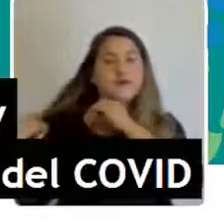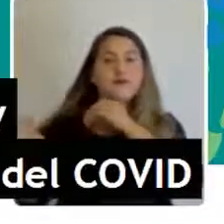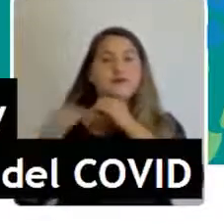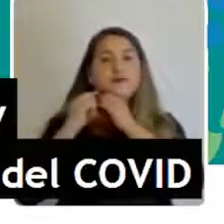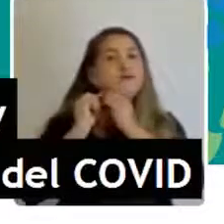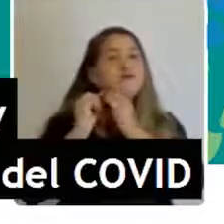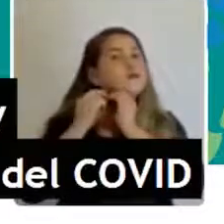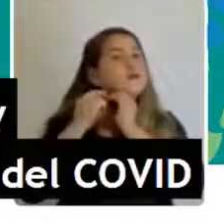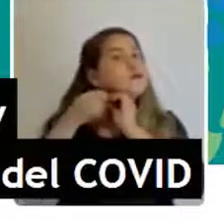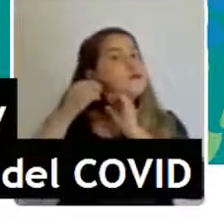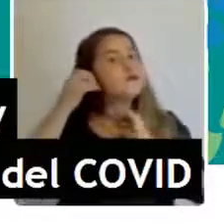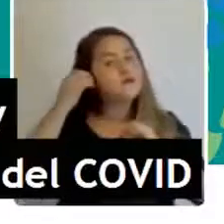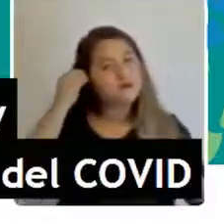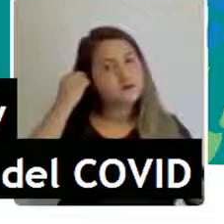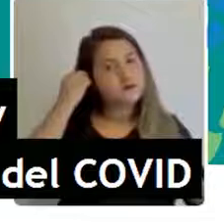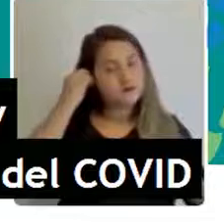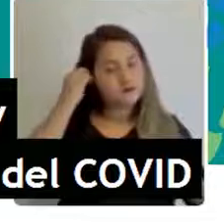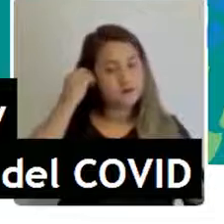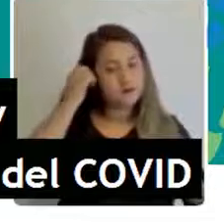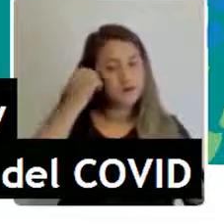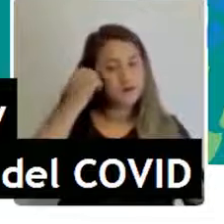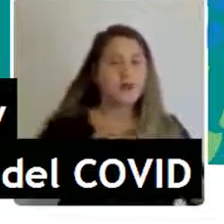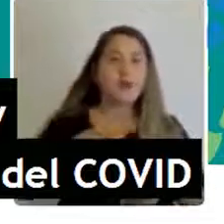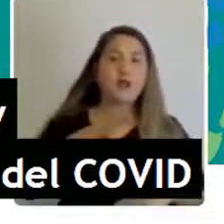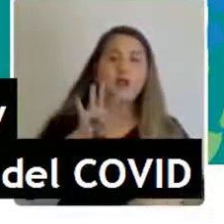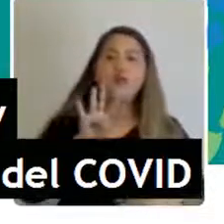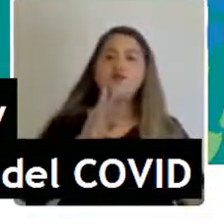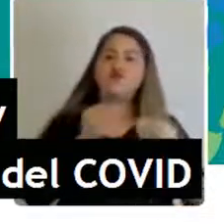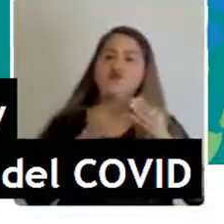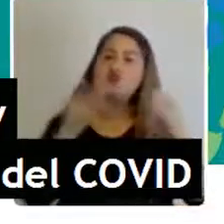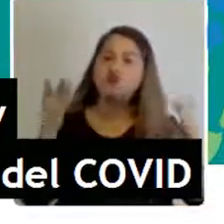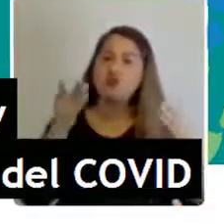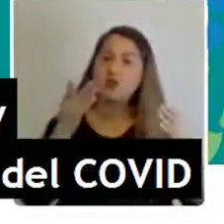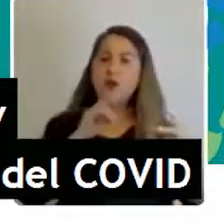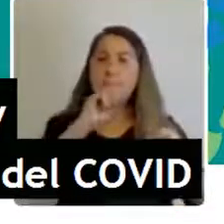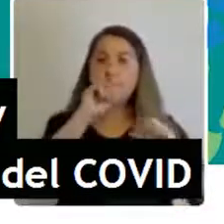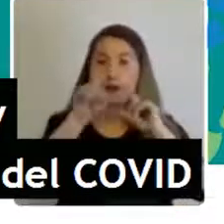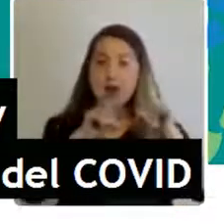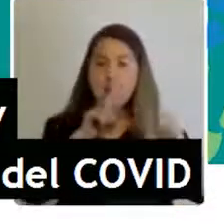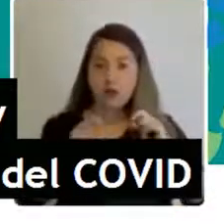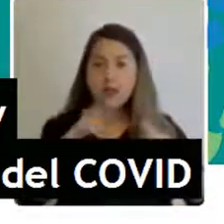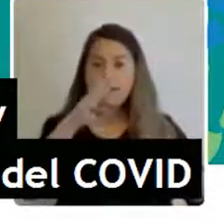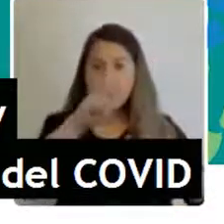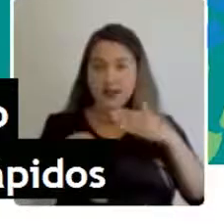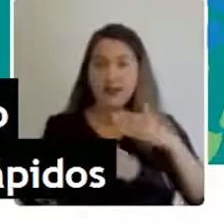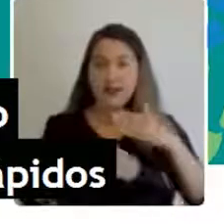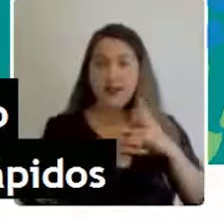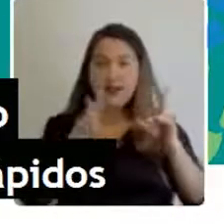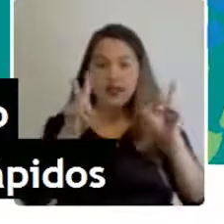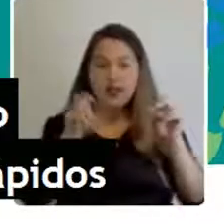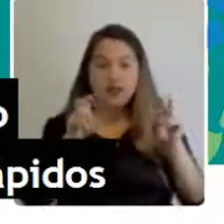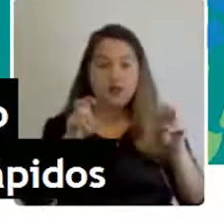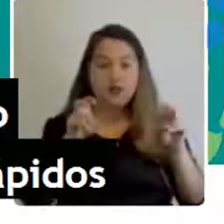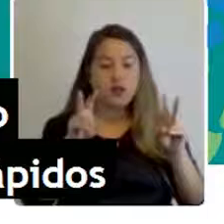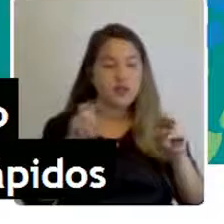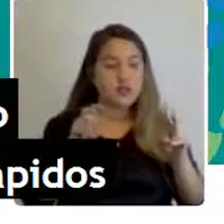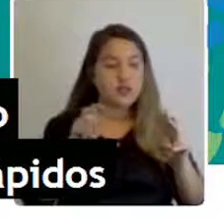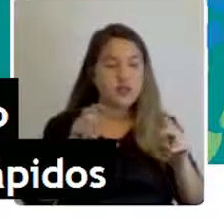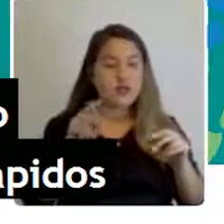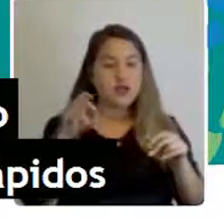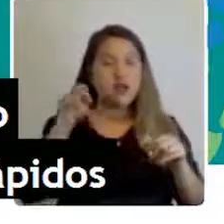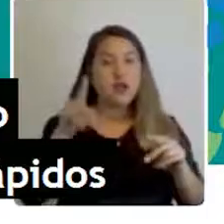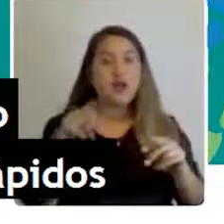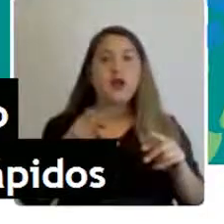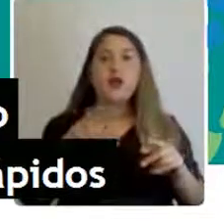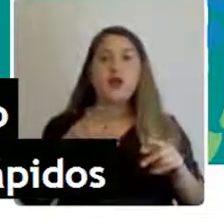Hay un par de preguntas que, bueno, hay varias personas que habían agregado el tema parece que el tema del COVID ha sido inspirador porque se ha visto con